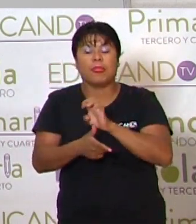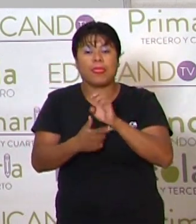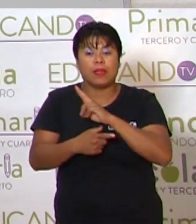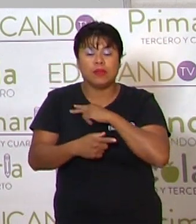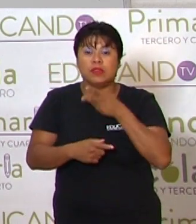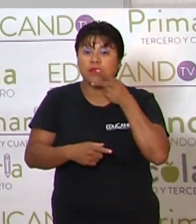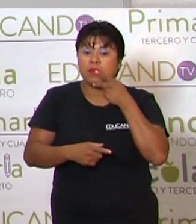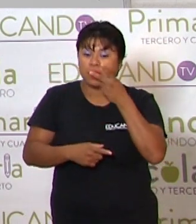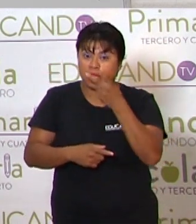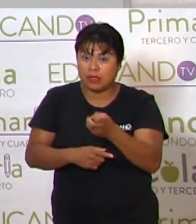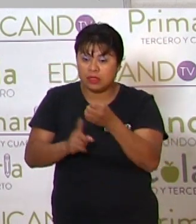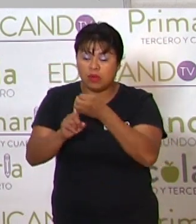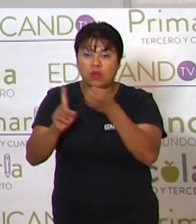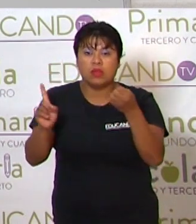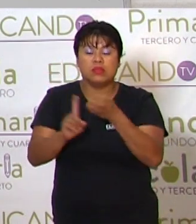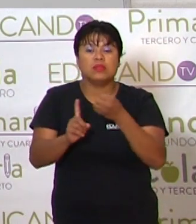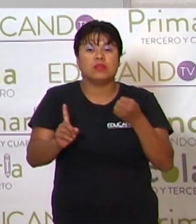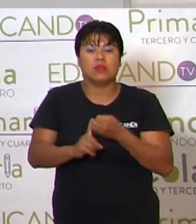que esta oración